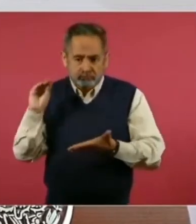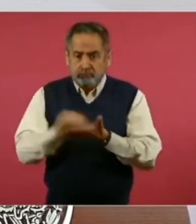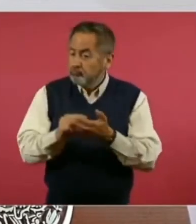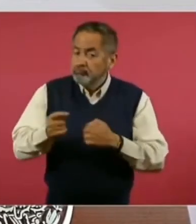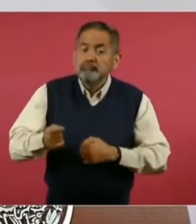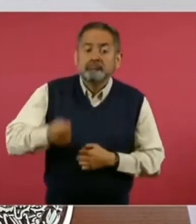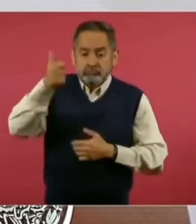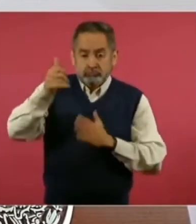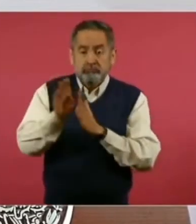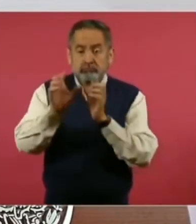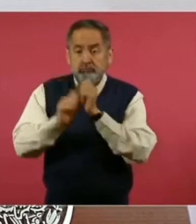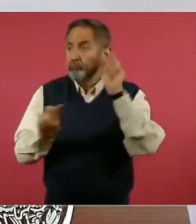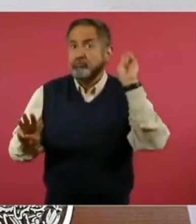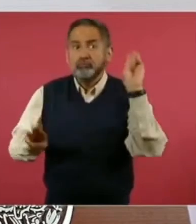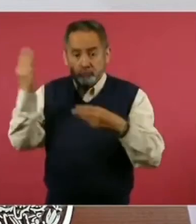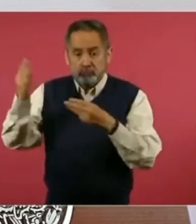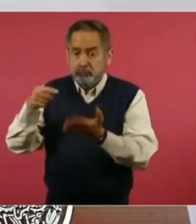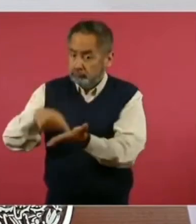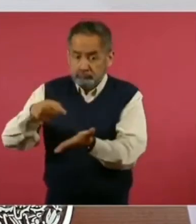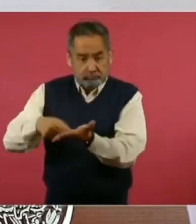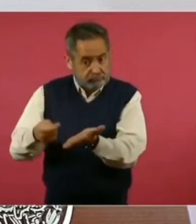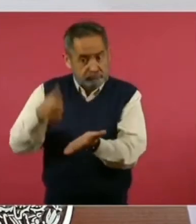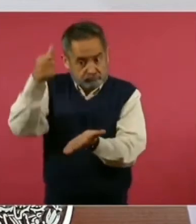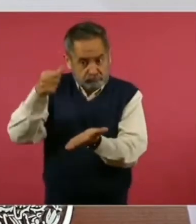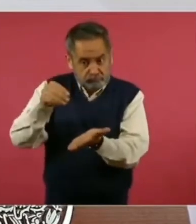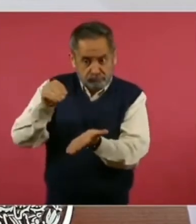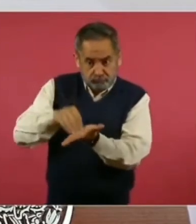primera Constitución en el mundo.